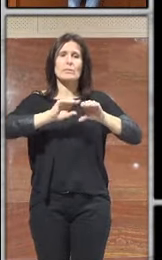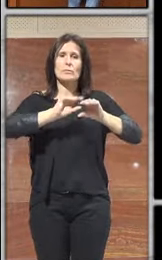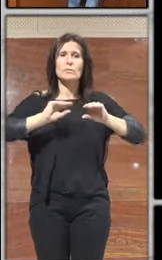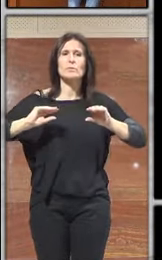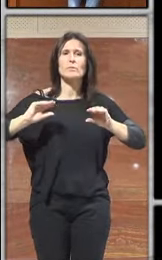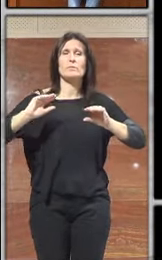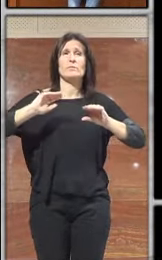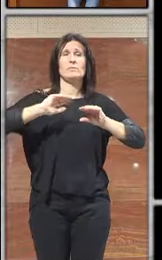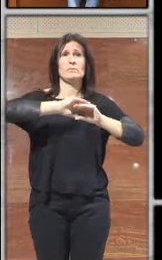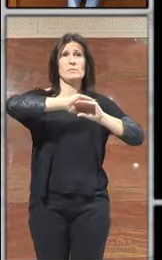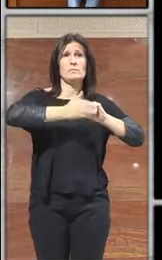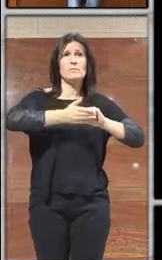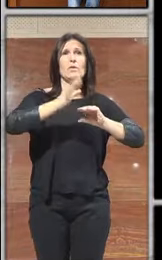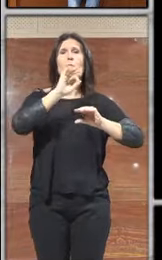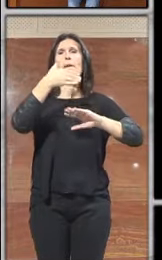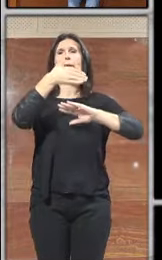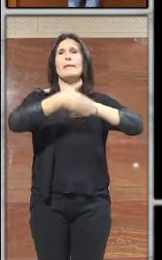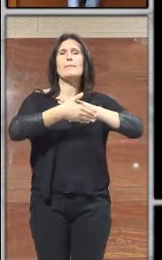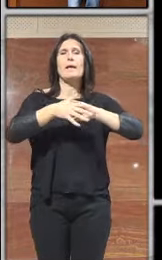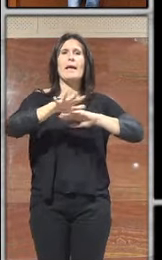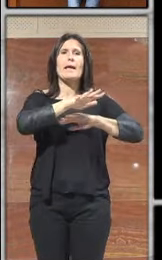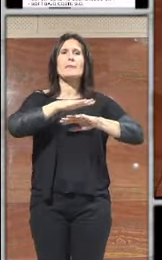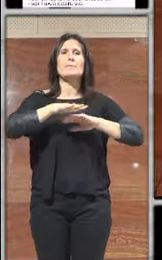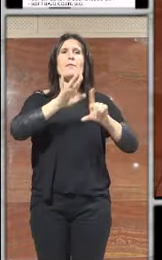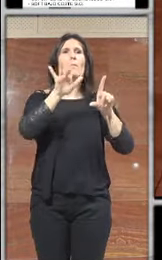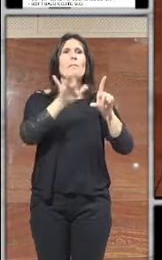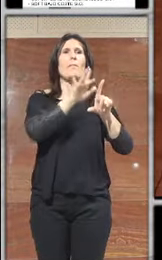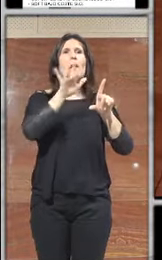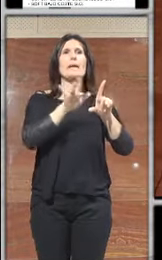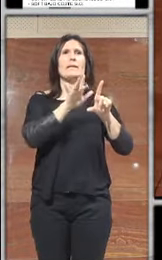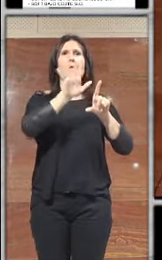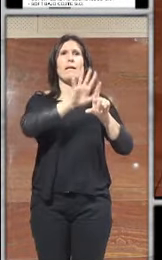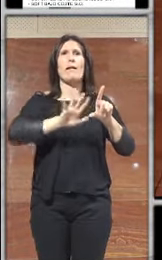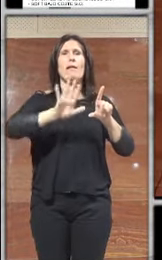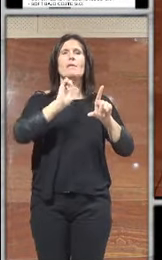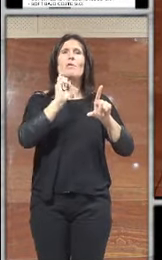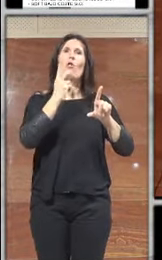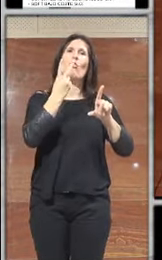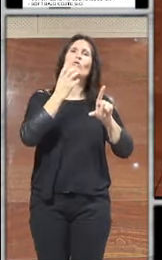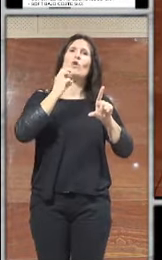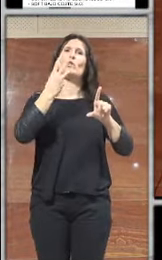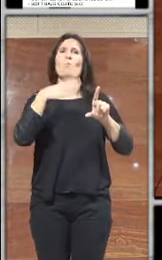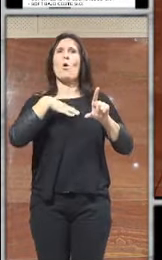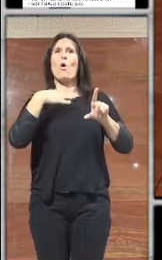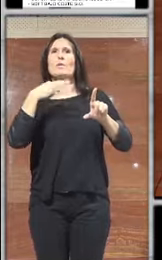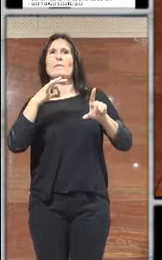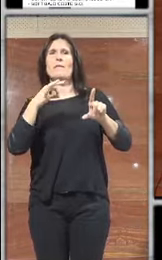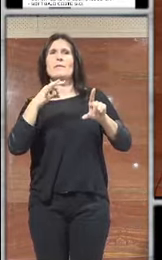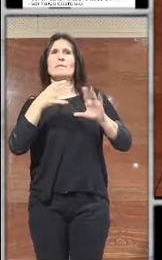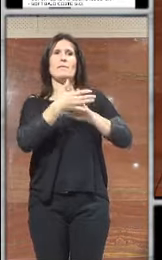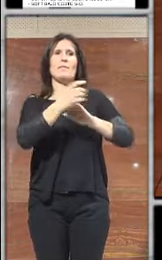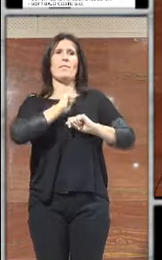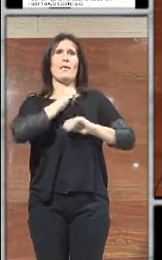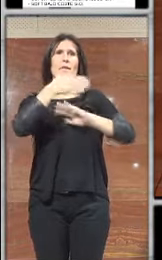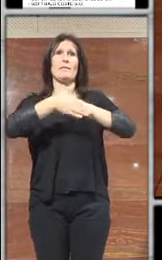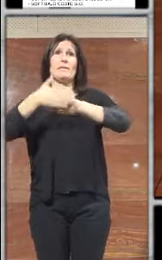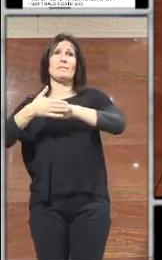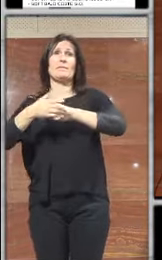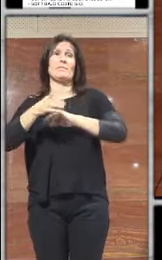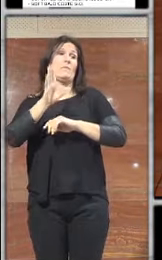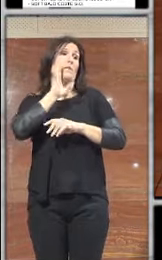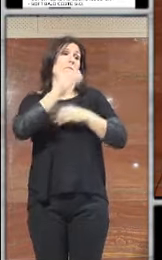limitar el espacio de la pantalla táctil y que me defina dos o tres posibilidades de interacción y entonces me limite, pues igual que hemos hecho con los teclados